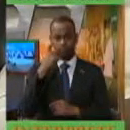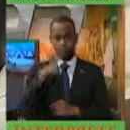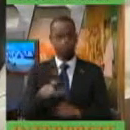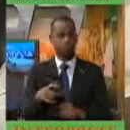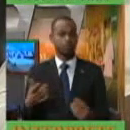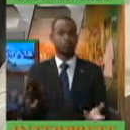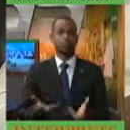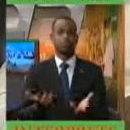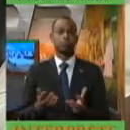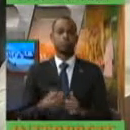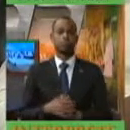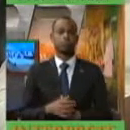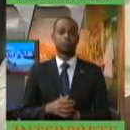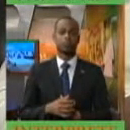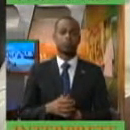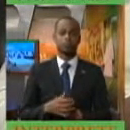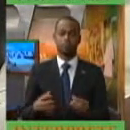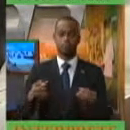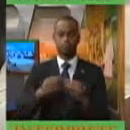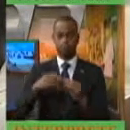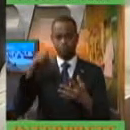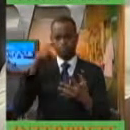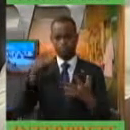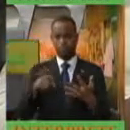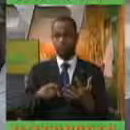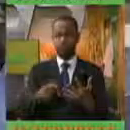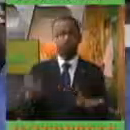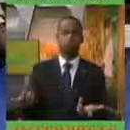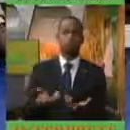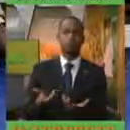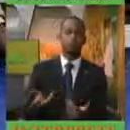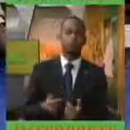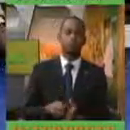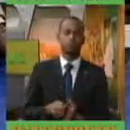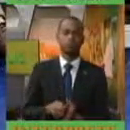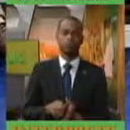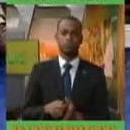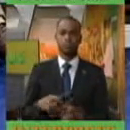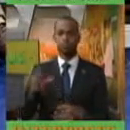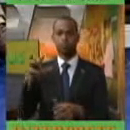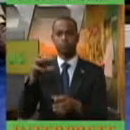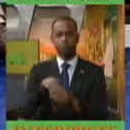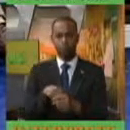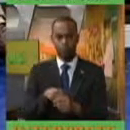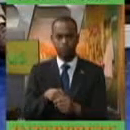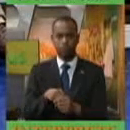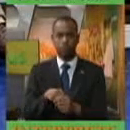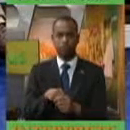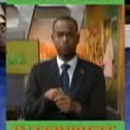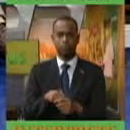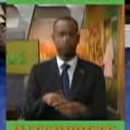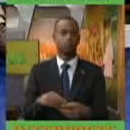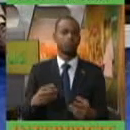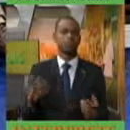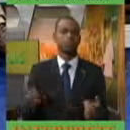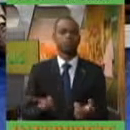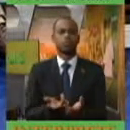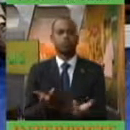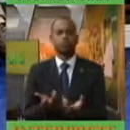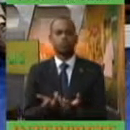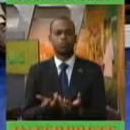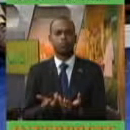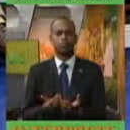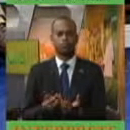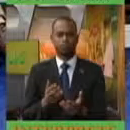que entre las mayores de las necesidades ha sido la documentación, el